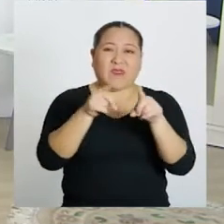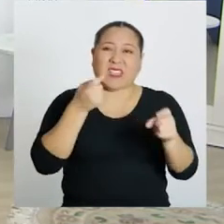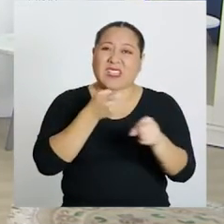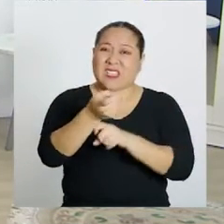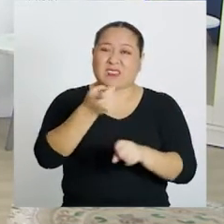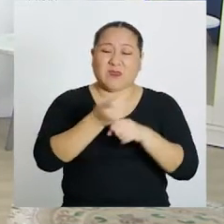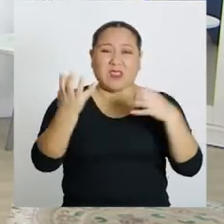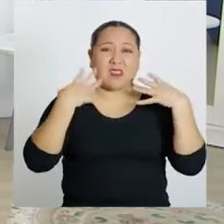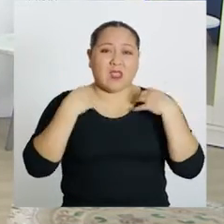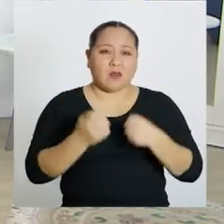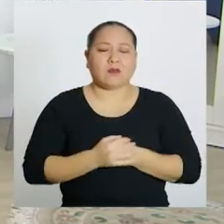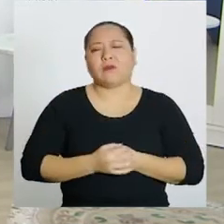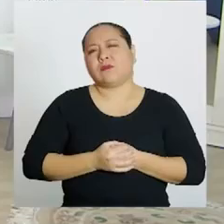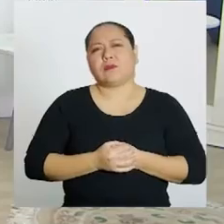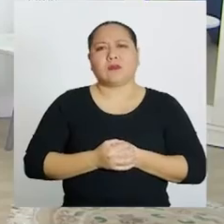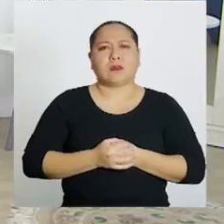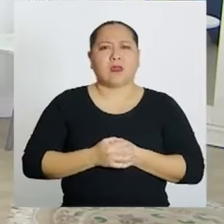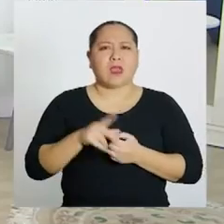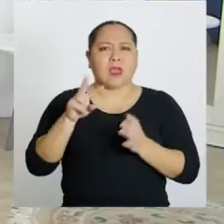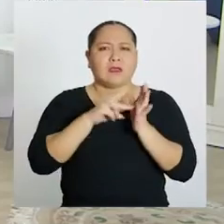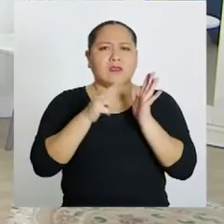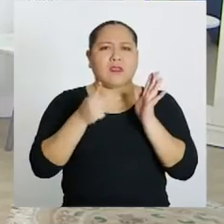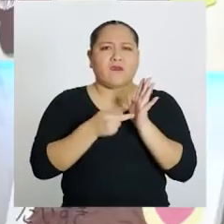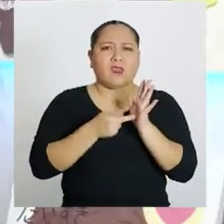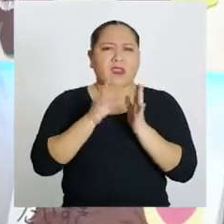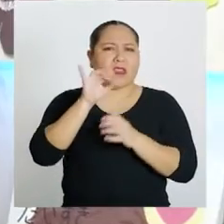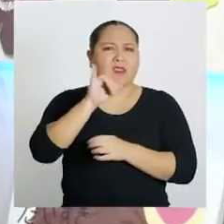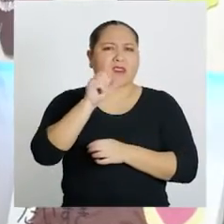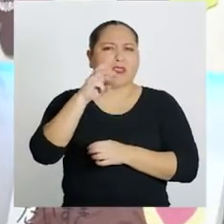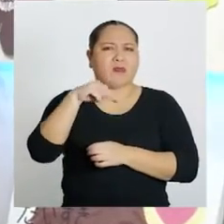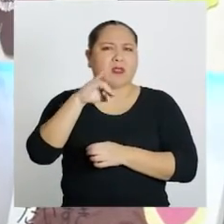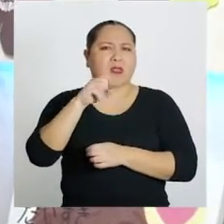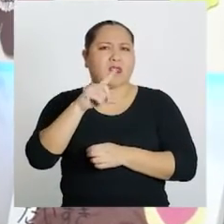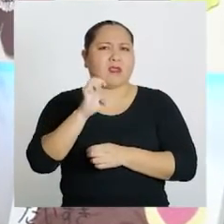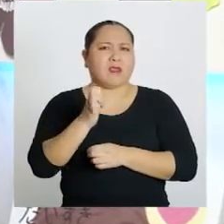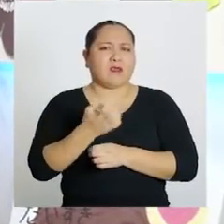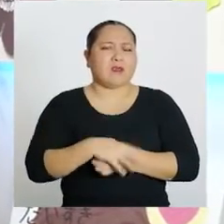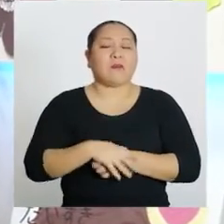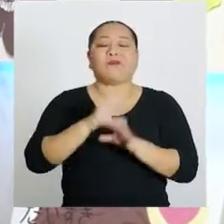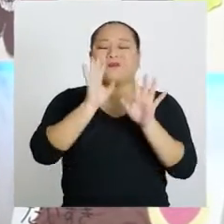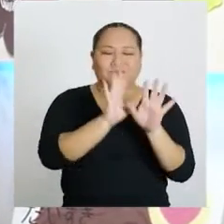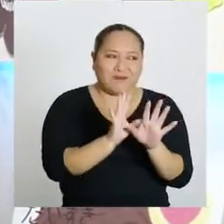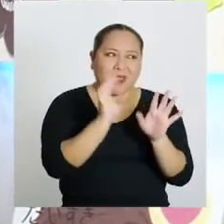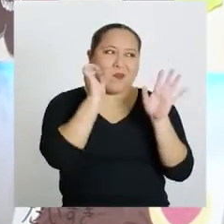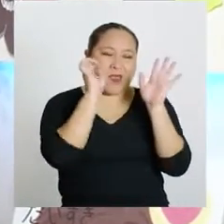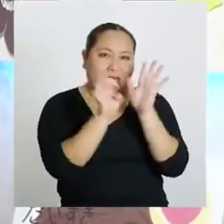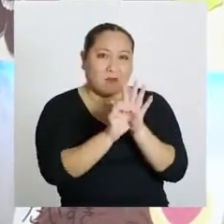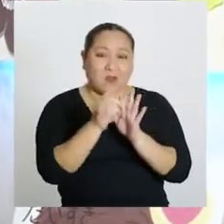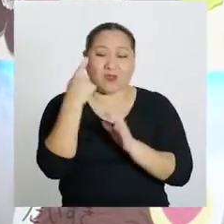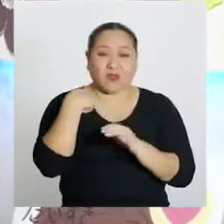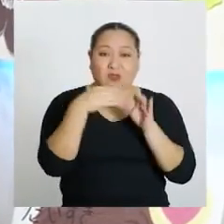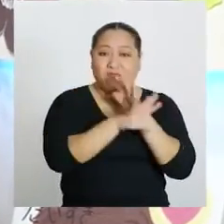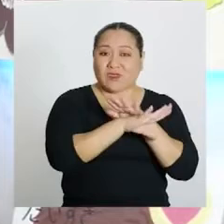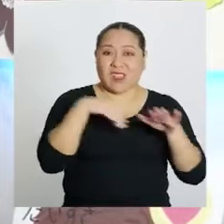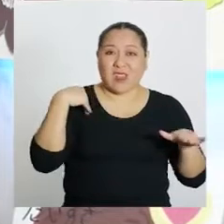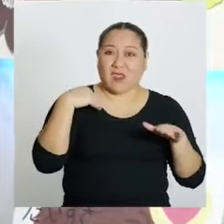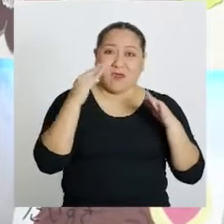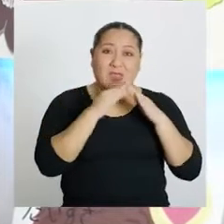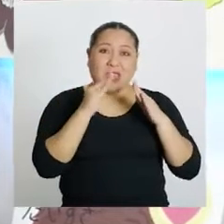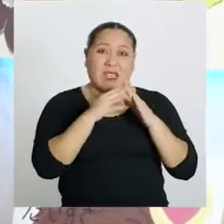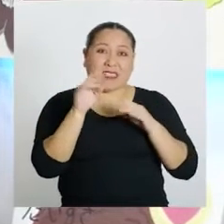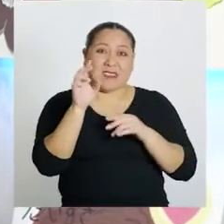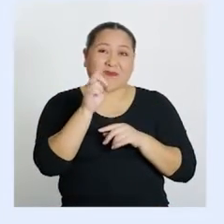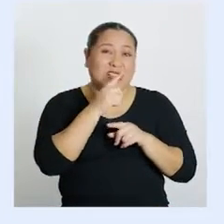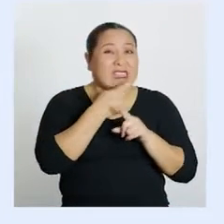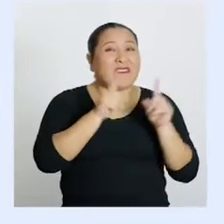afectado nuestra salud. ¿A qué te refieres, Yamile? Pues, por ejemplo, ya no salgo fuera de casa tanto